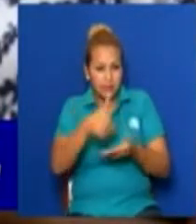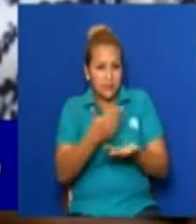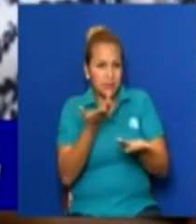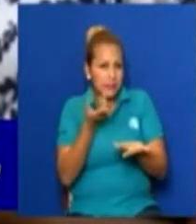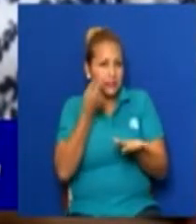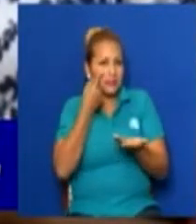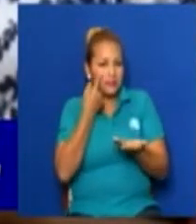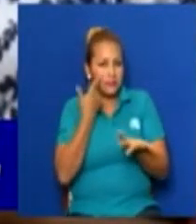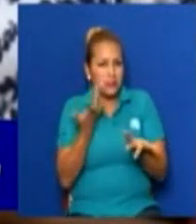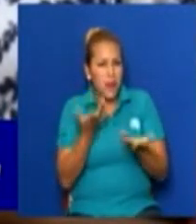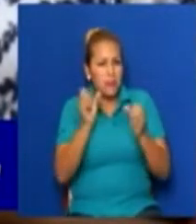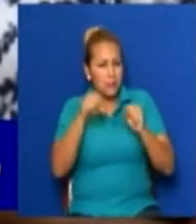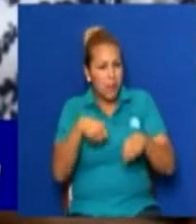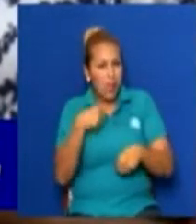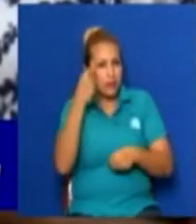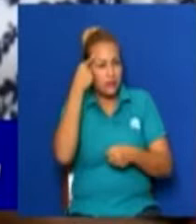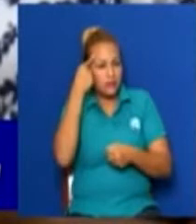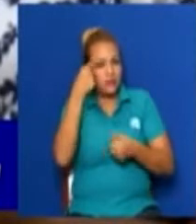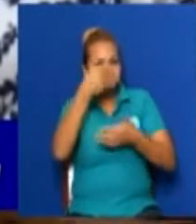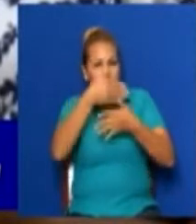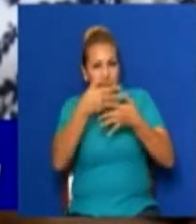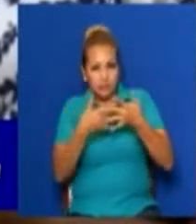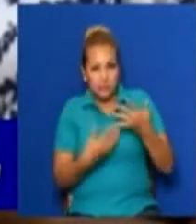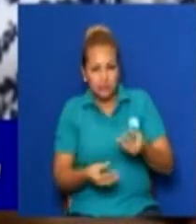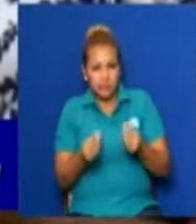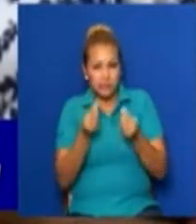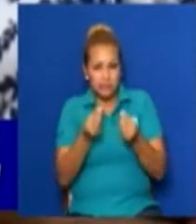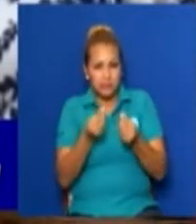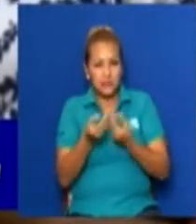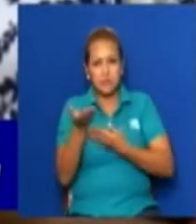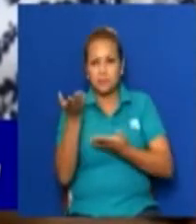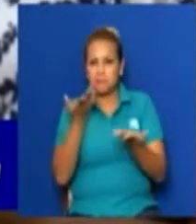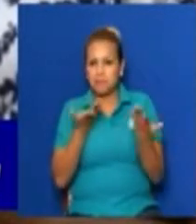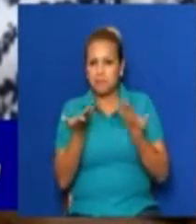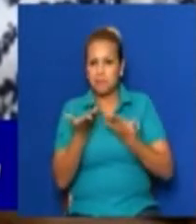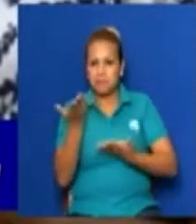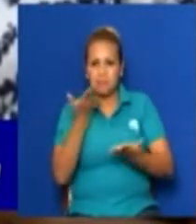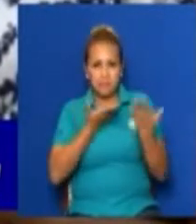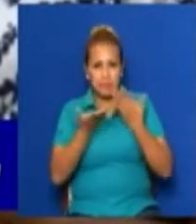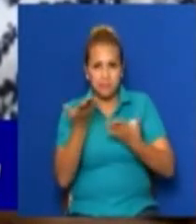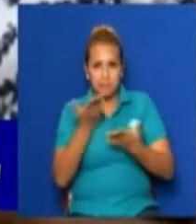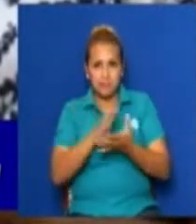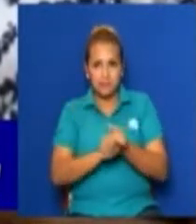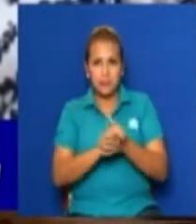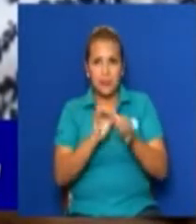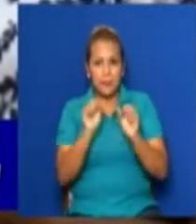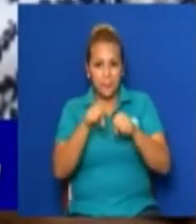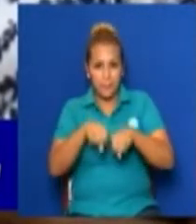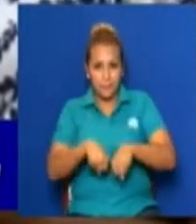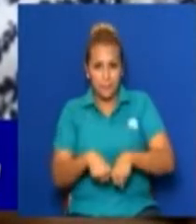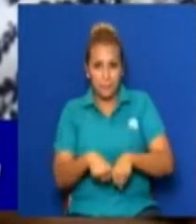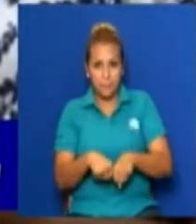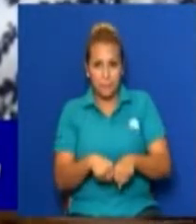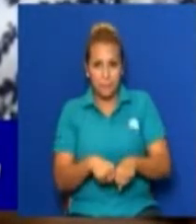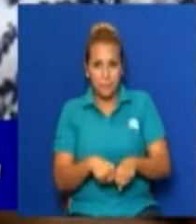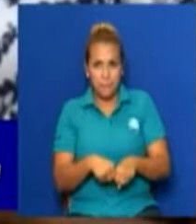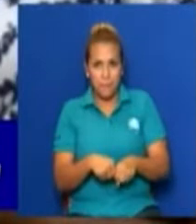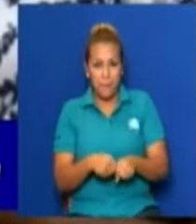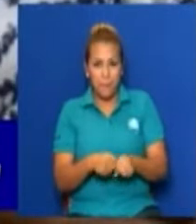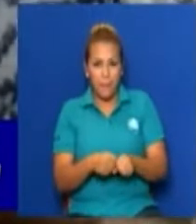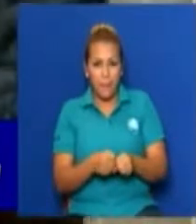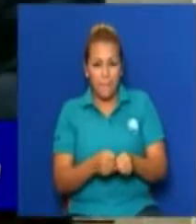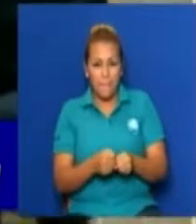más esta discusión para que podamos ir aumentando los niveles